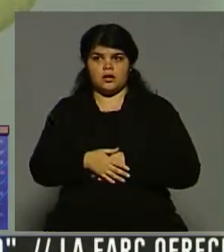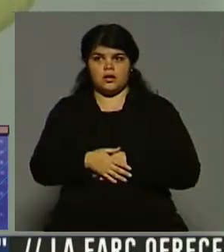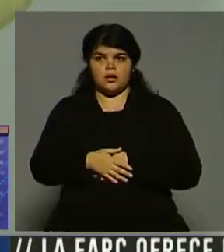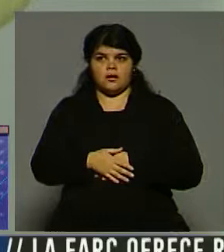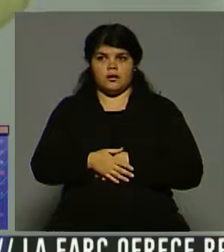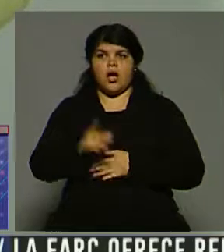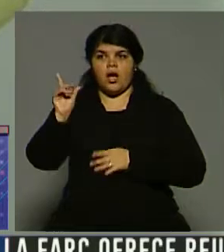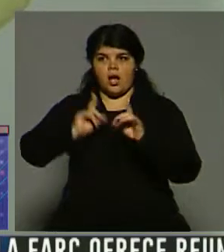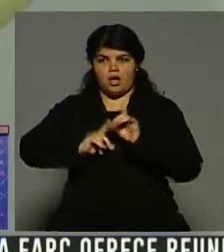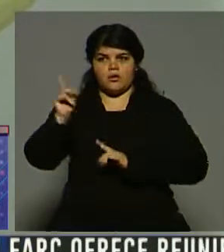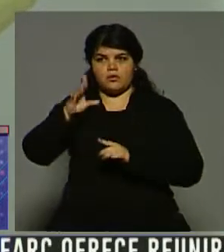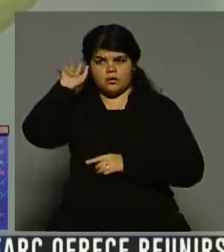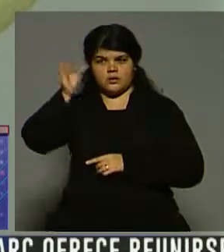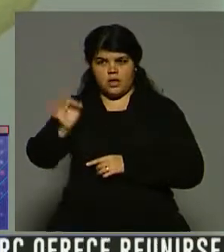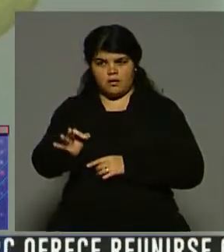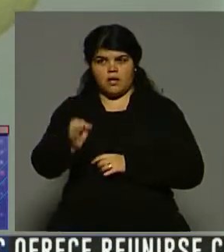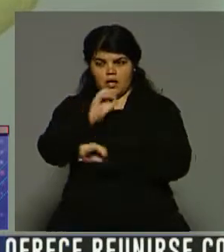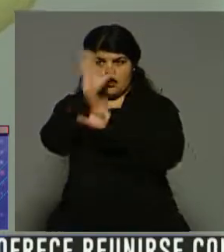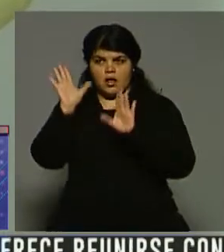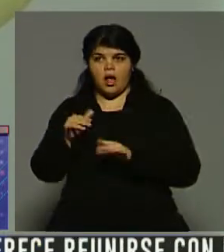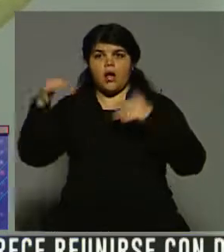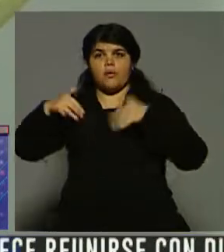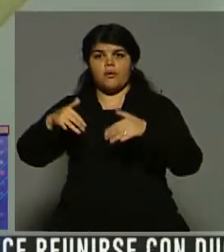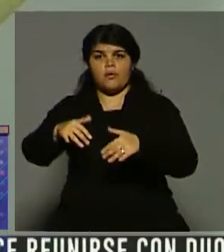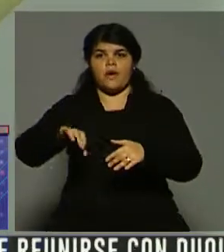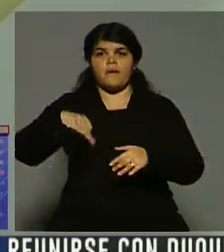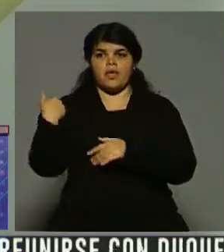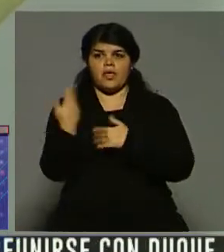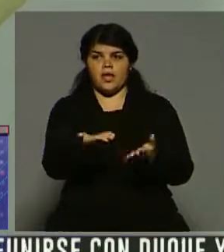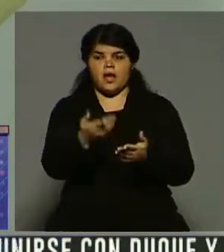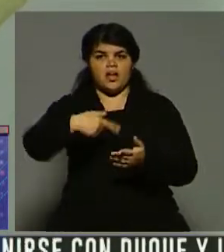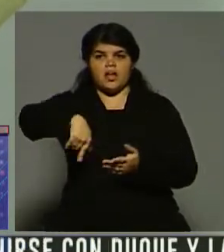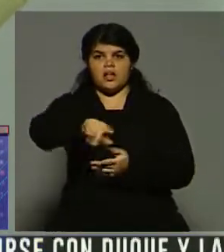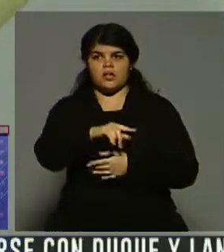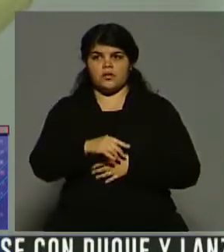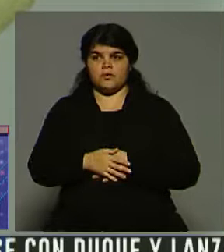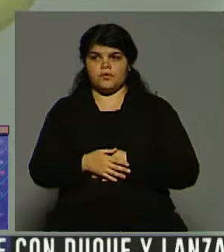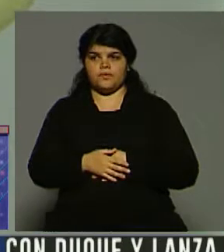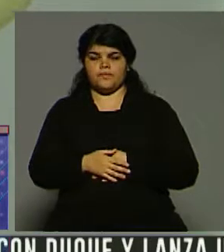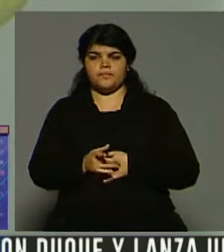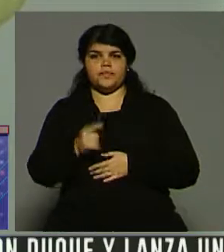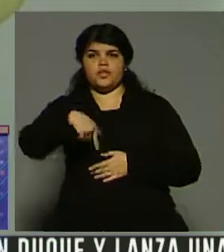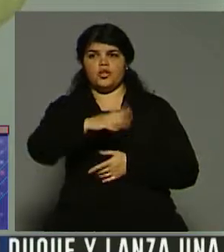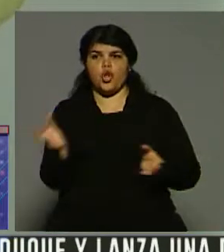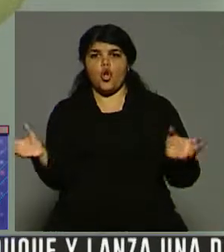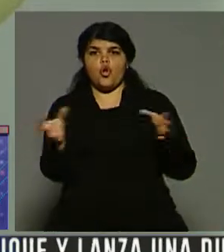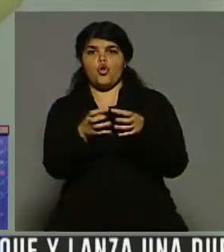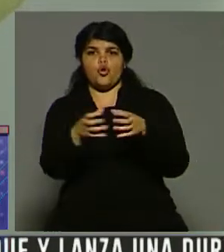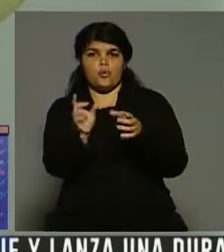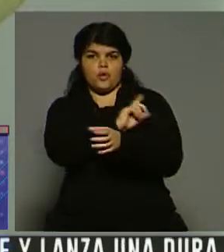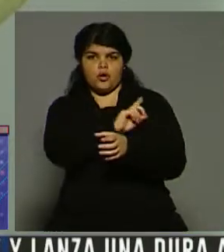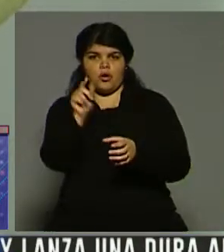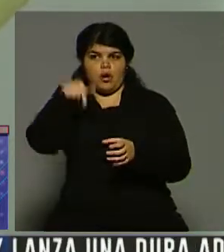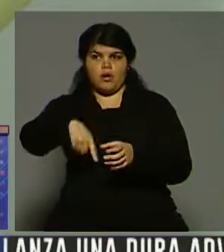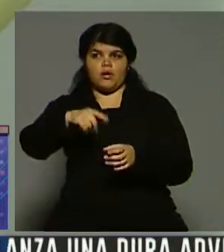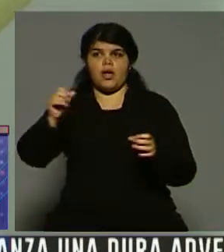profesionales que estaban, por ejemplo, en la Marcha de la Vida, no se habían pronunciado como, digamos, grupo. Por eso que hoy la noticia